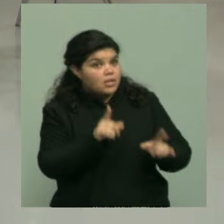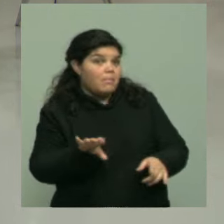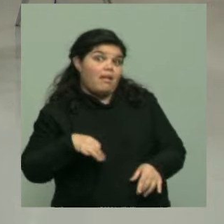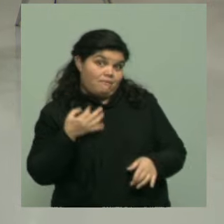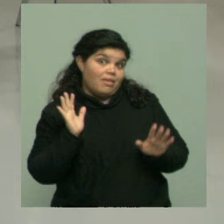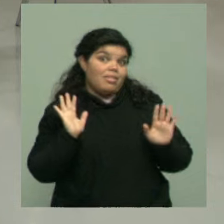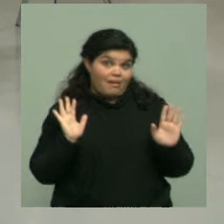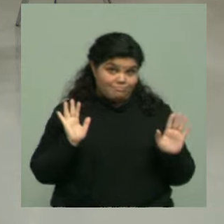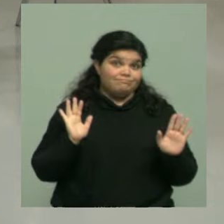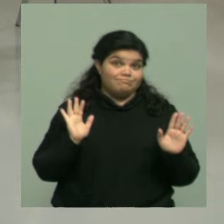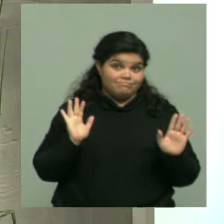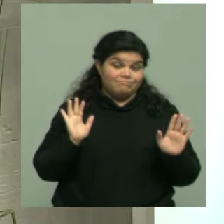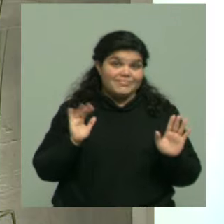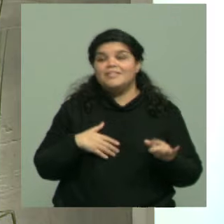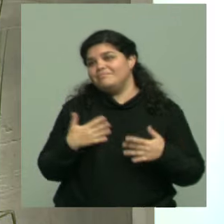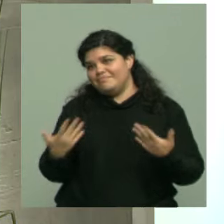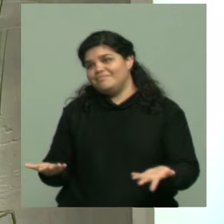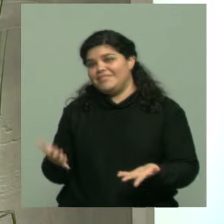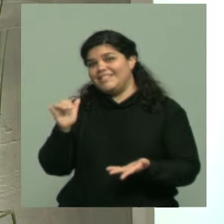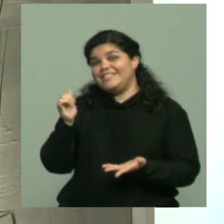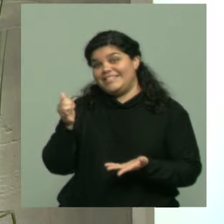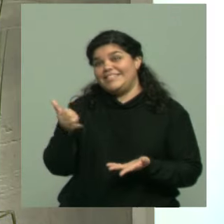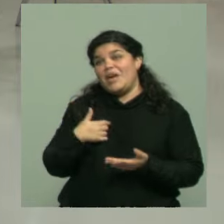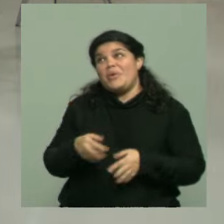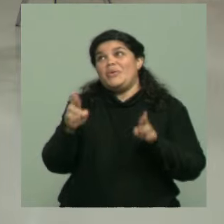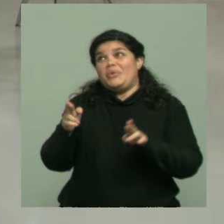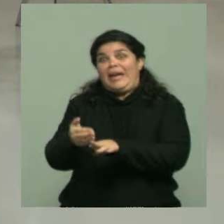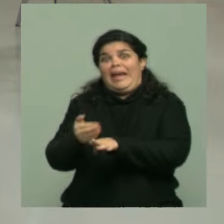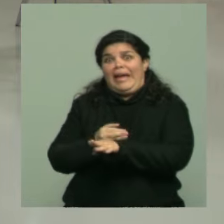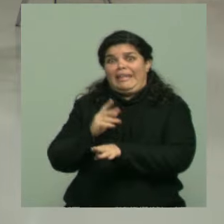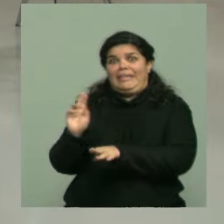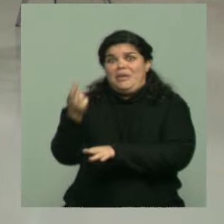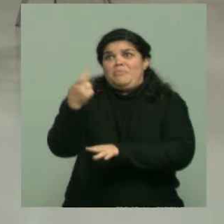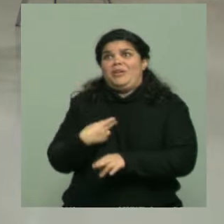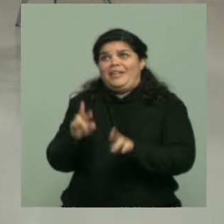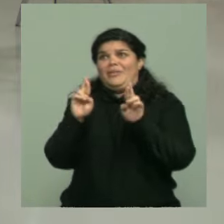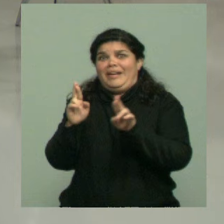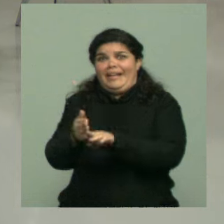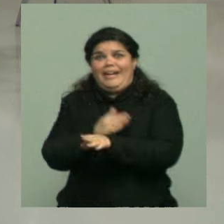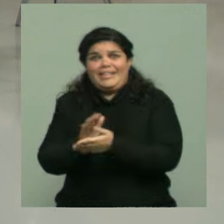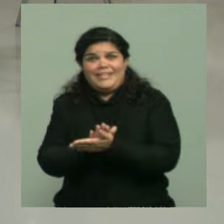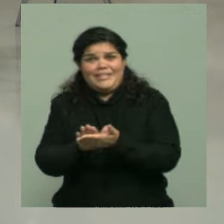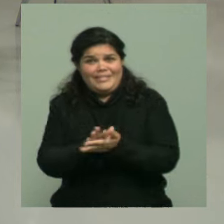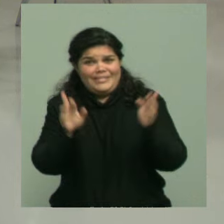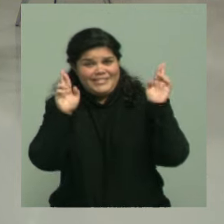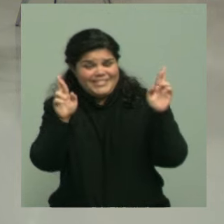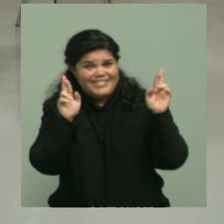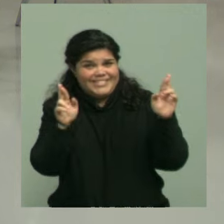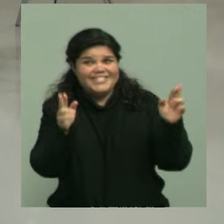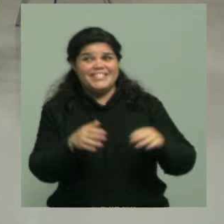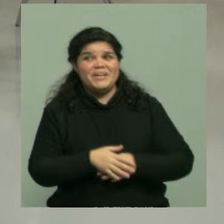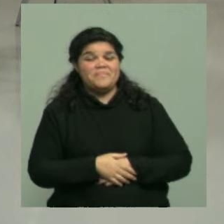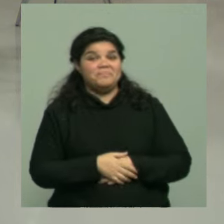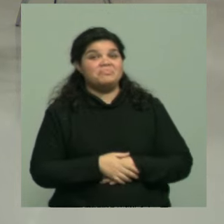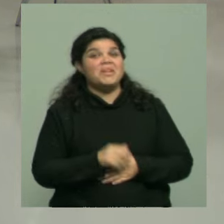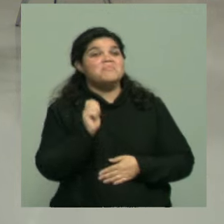también. Ojalá se solucionen los problemas antes de que sea el final de la vida, ¿no? Ojalá que sí. Me encantó. Bueno... me imagino,